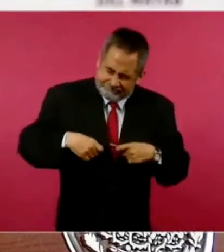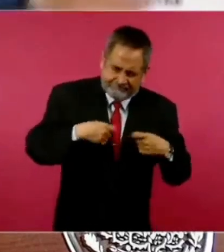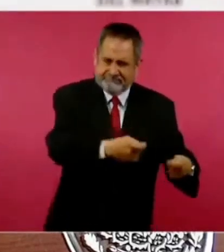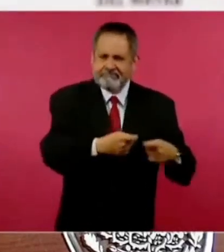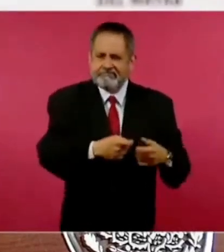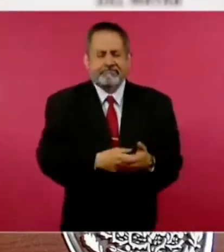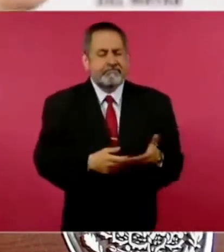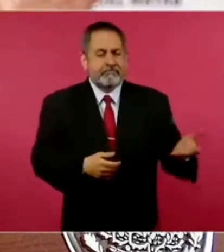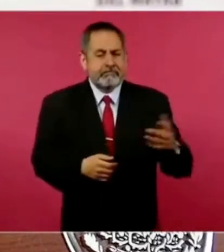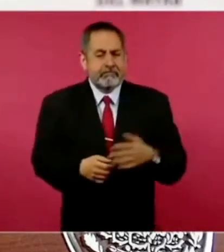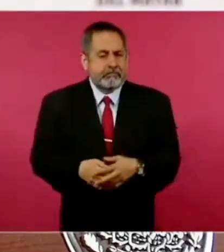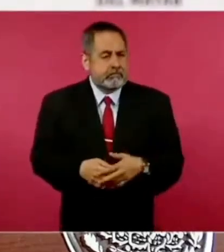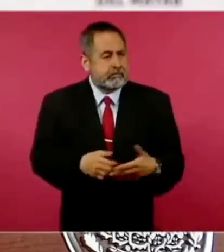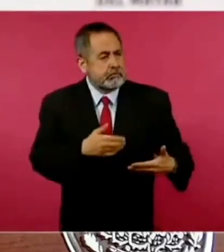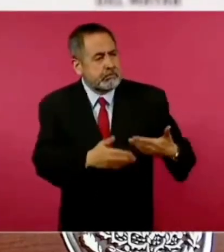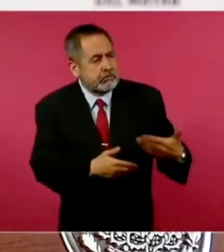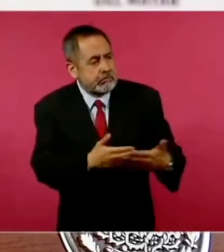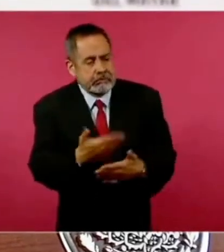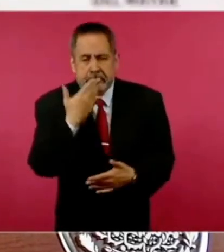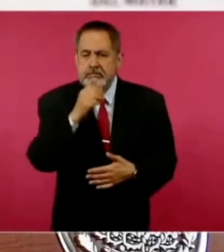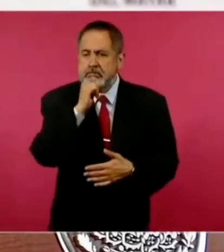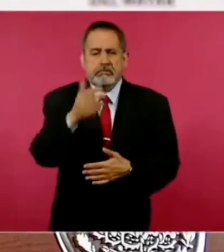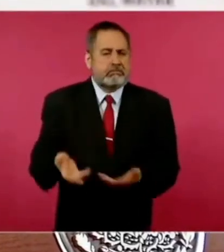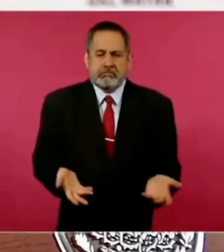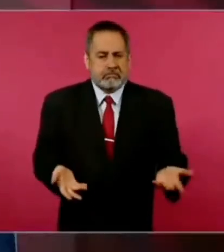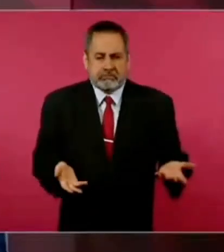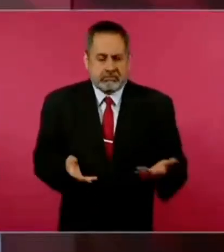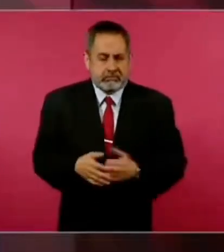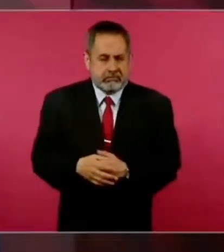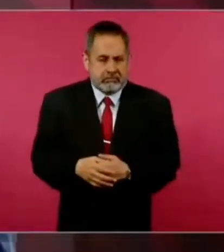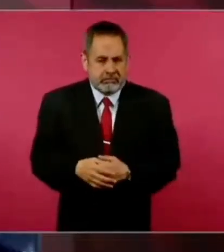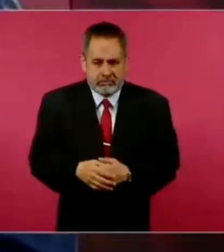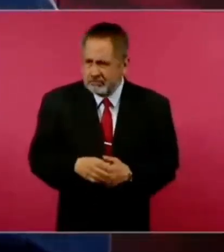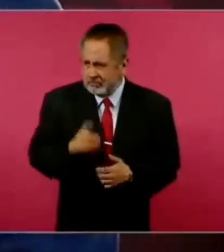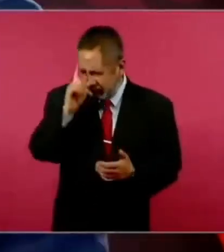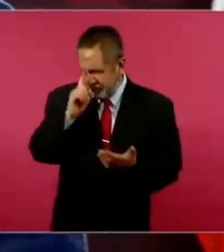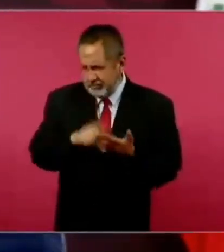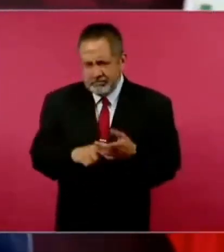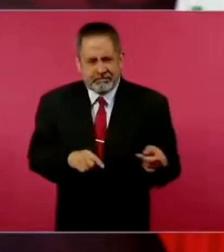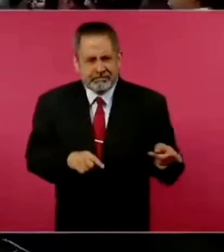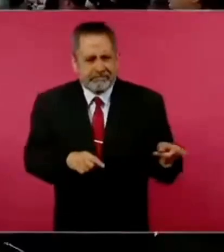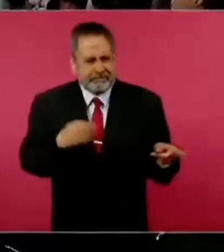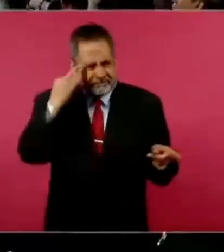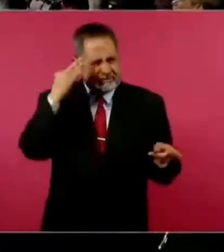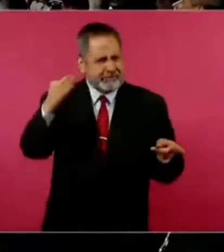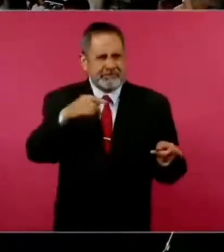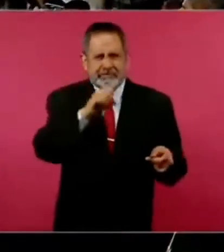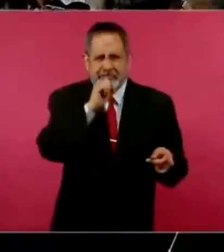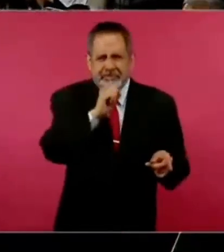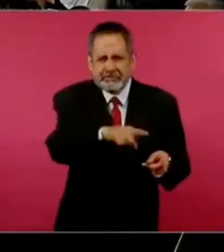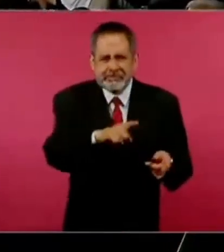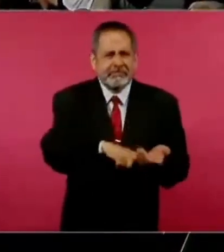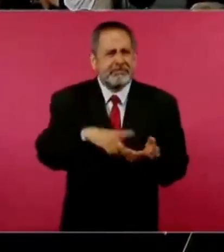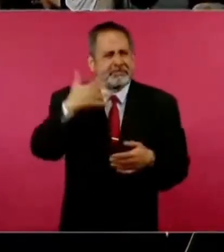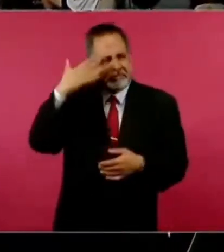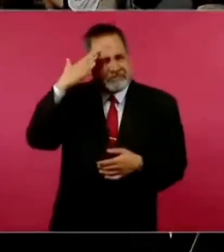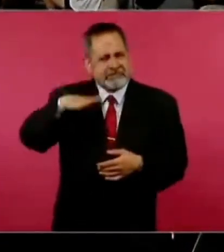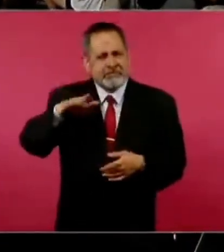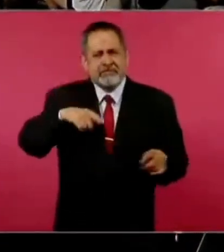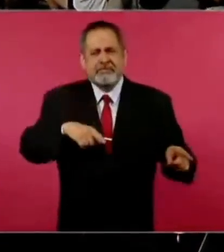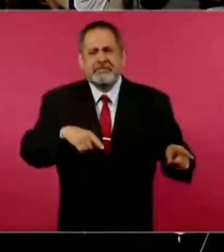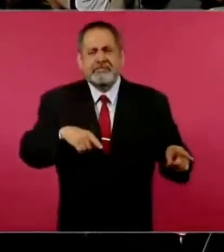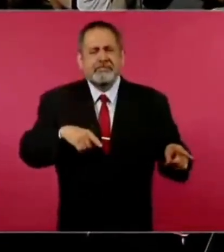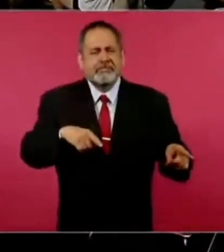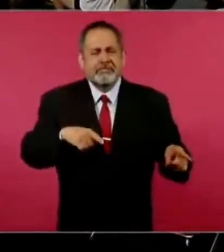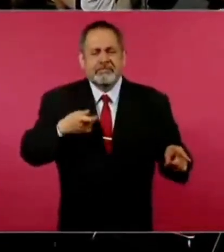pero pues no se avanzó. Creo que en ese tiempo fue lo de la señora que